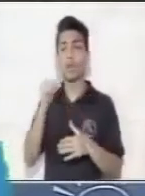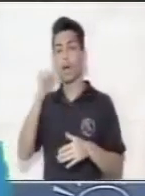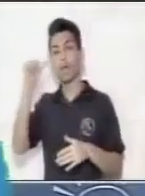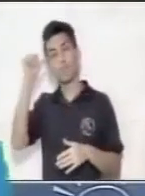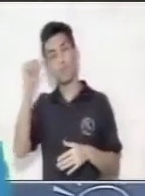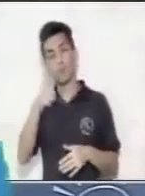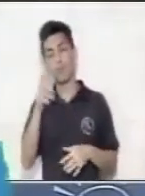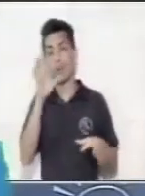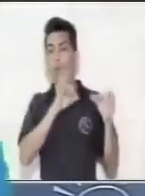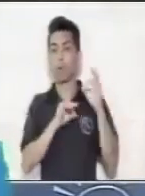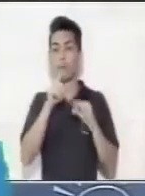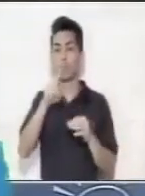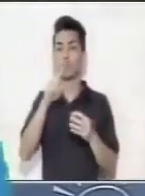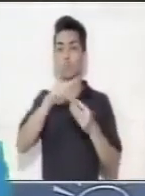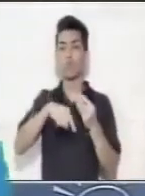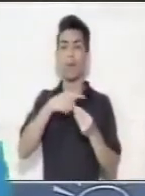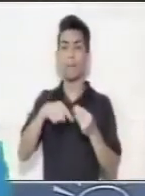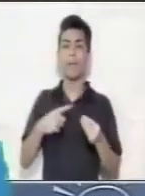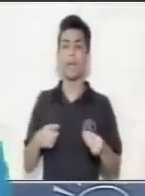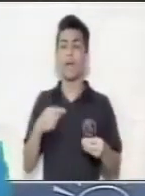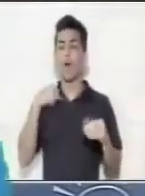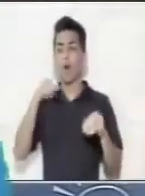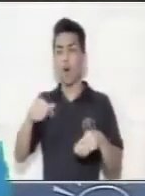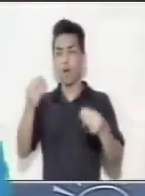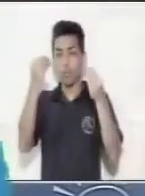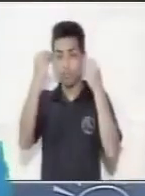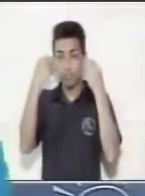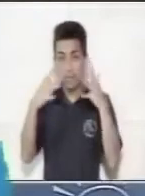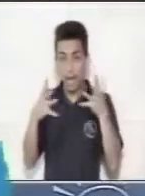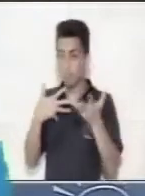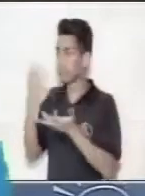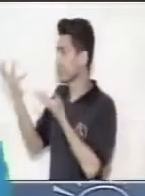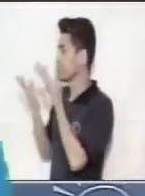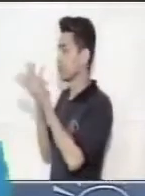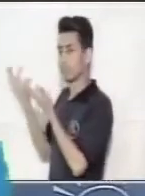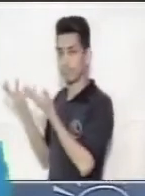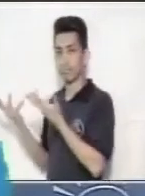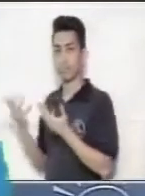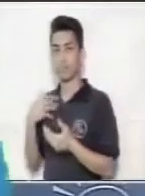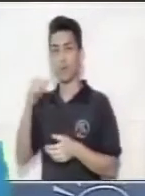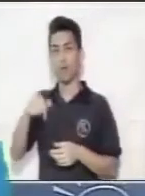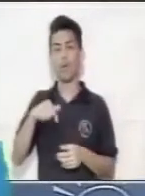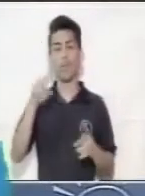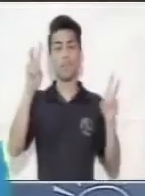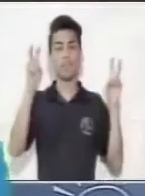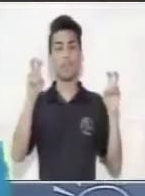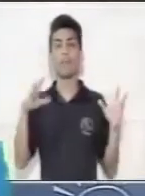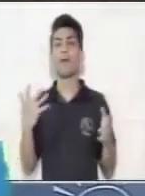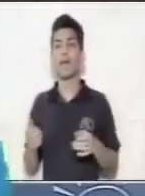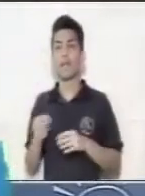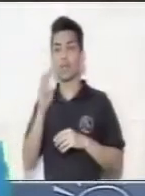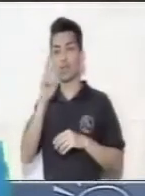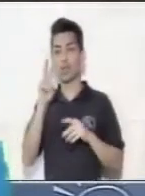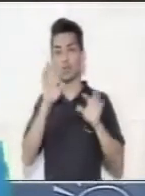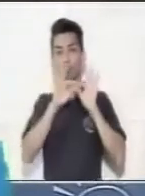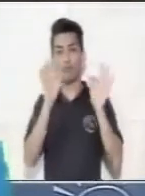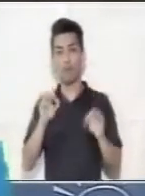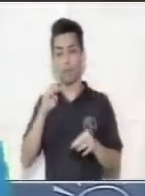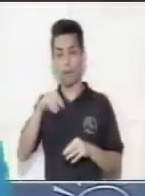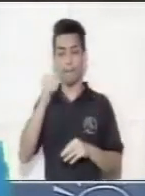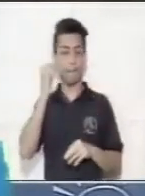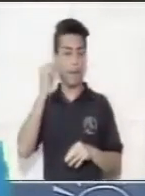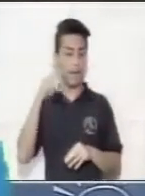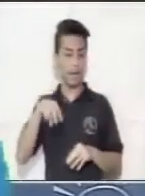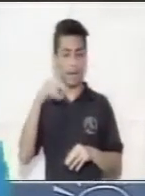adulto o con sus familiares lo que hemos aprendido el día de hoy. Hemos trabajado dos tipos de magnitudes, magnitud